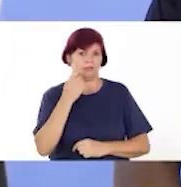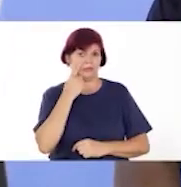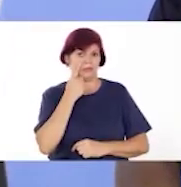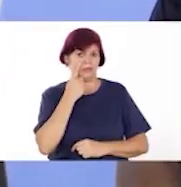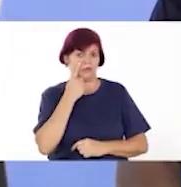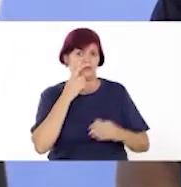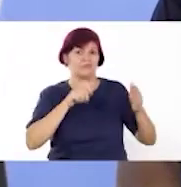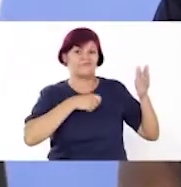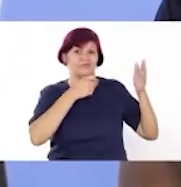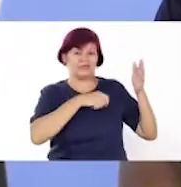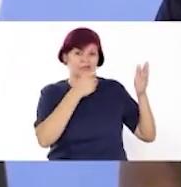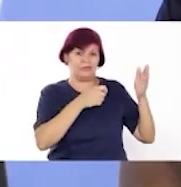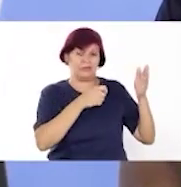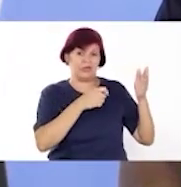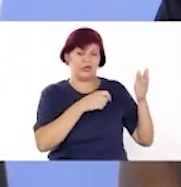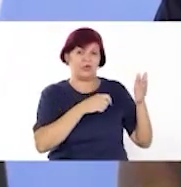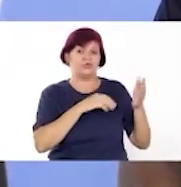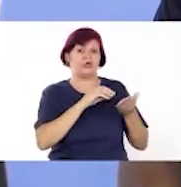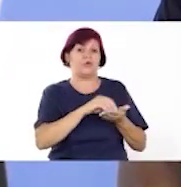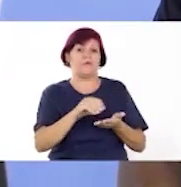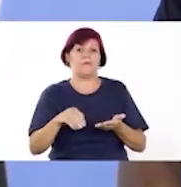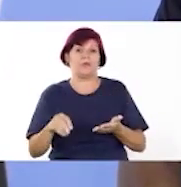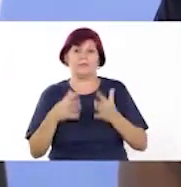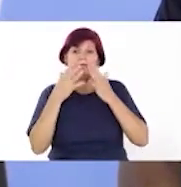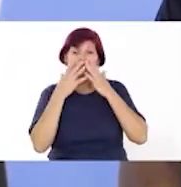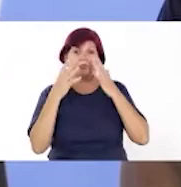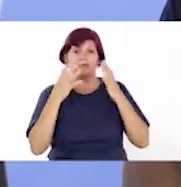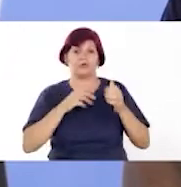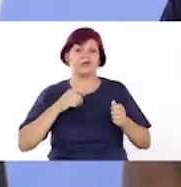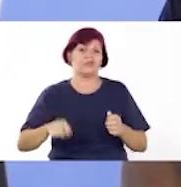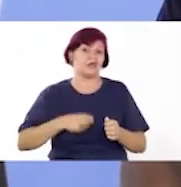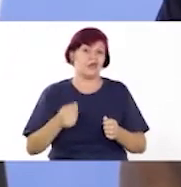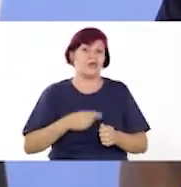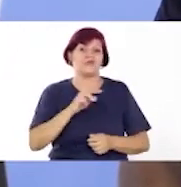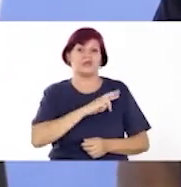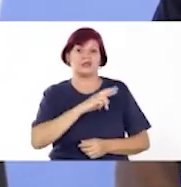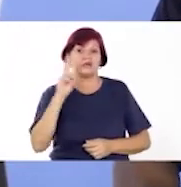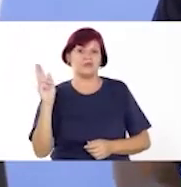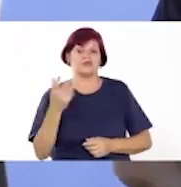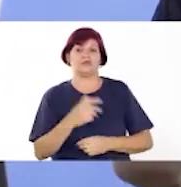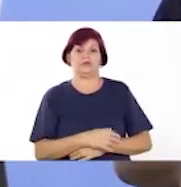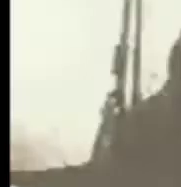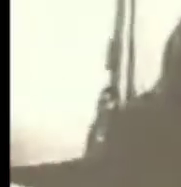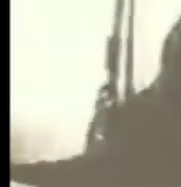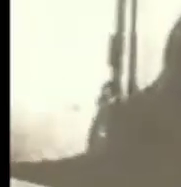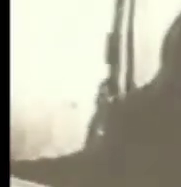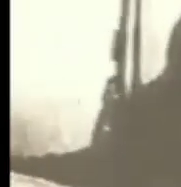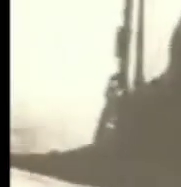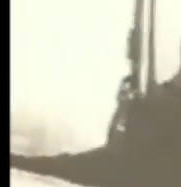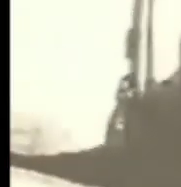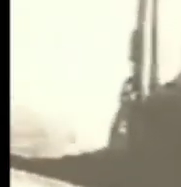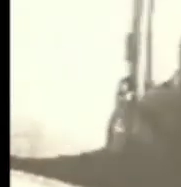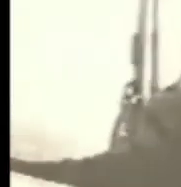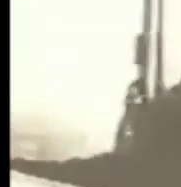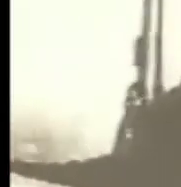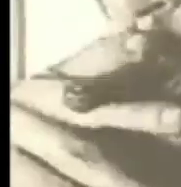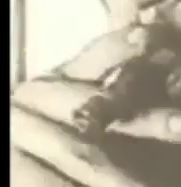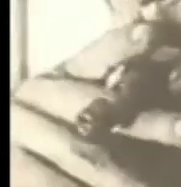veamos el siguiente videito acerca de un momento importante de la lucha revolucionaria.